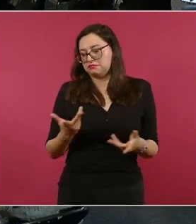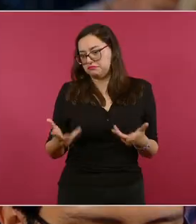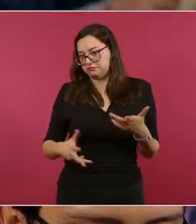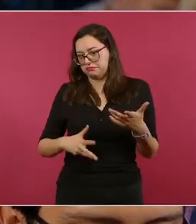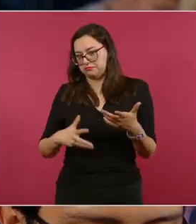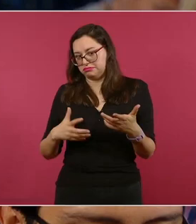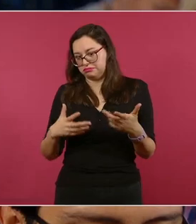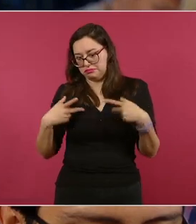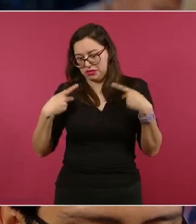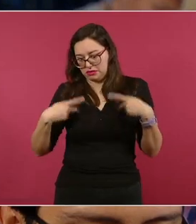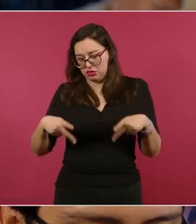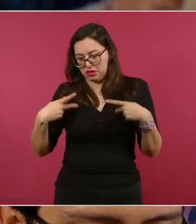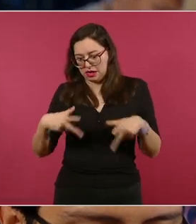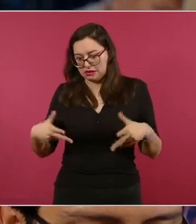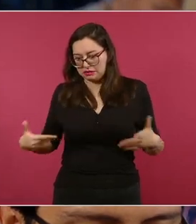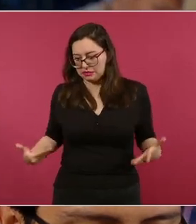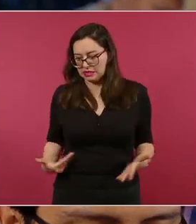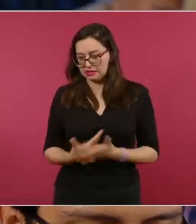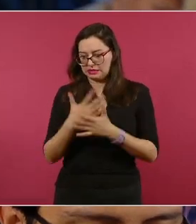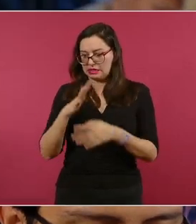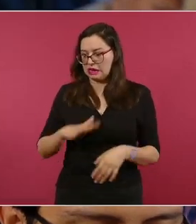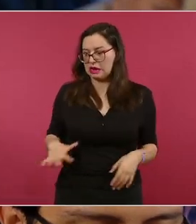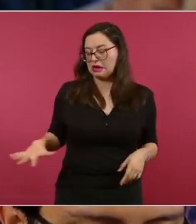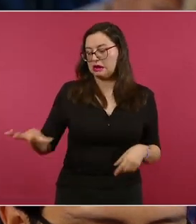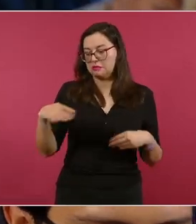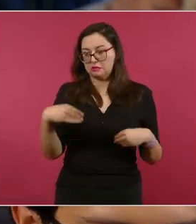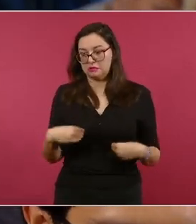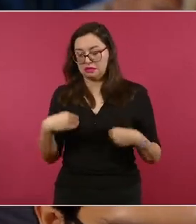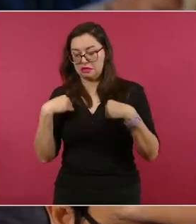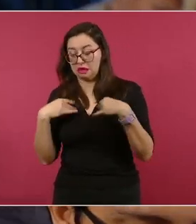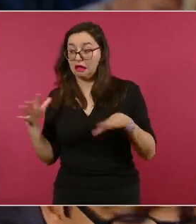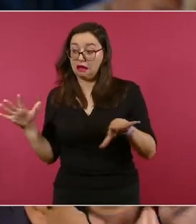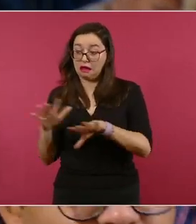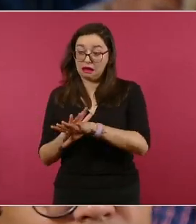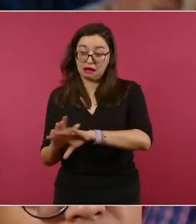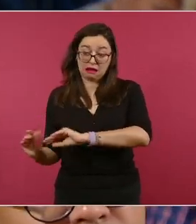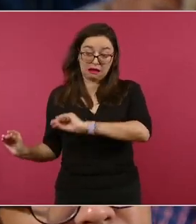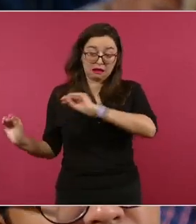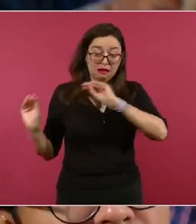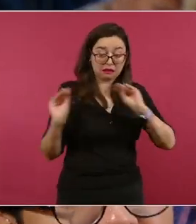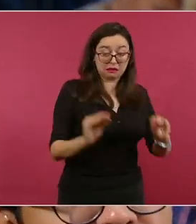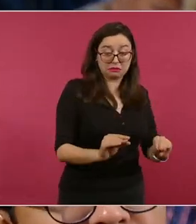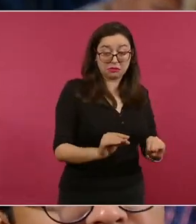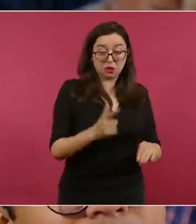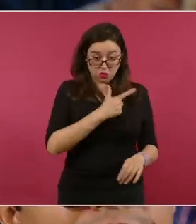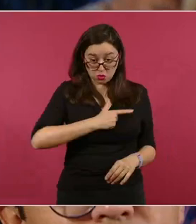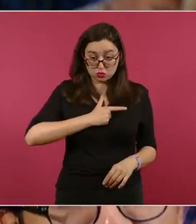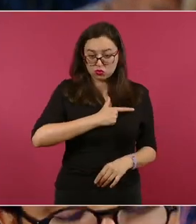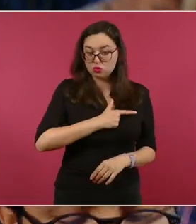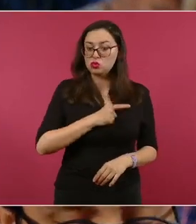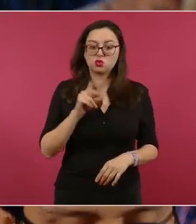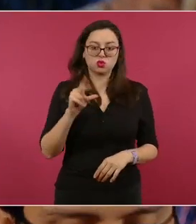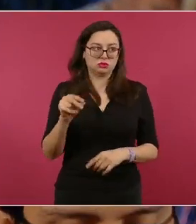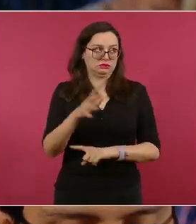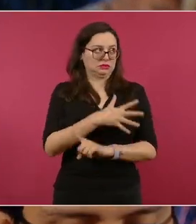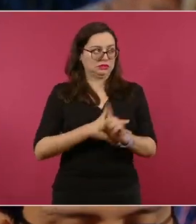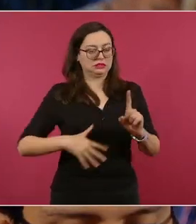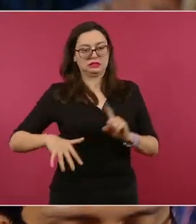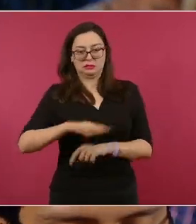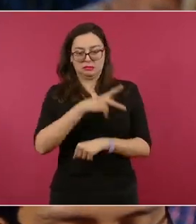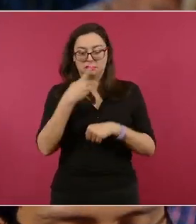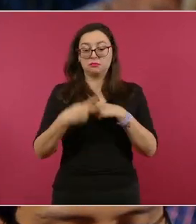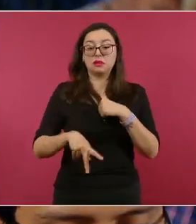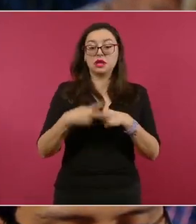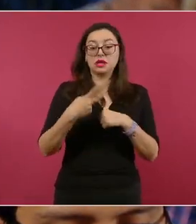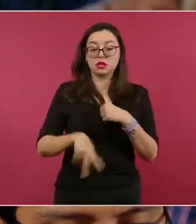de origen por gusto, generalmente lo hacen por situaciones forzadas y en algunos casos en México, como tal vez no sucede en lugares de Centroamérica, pero